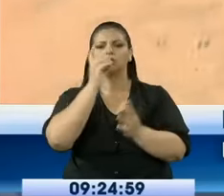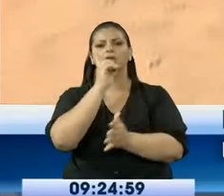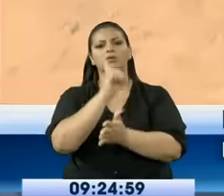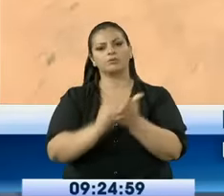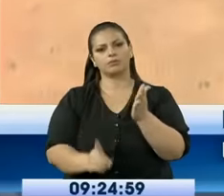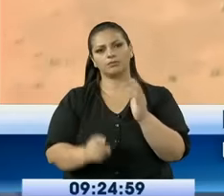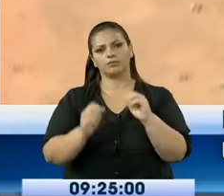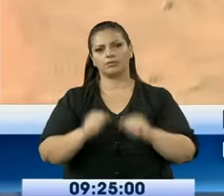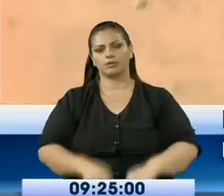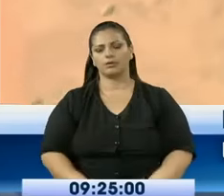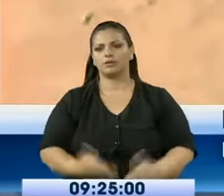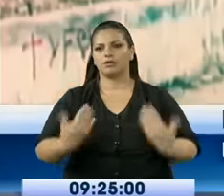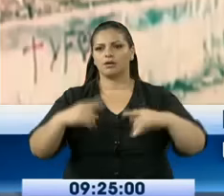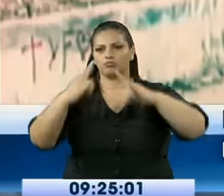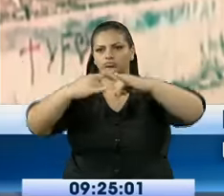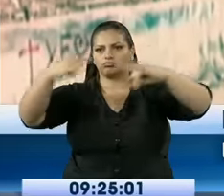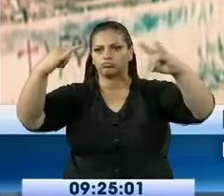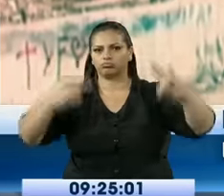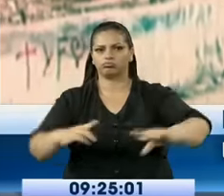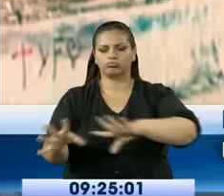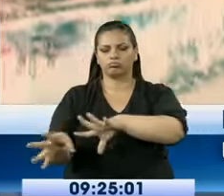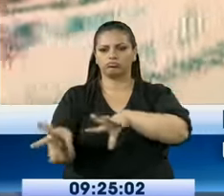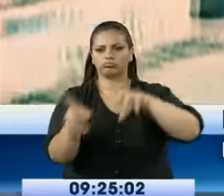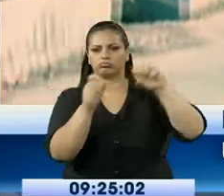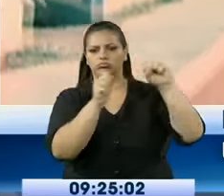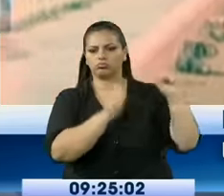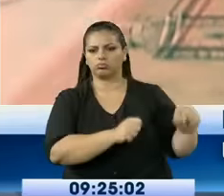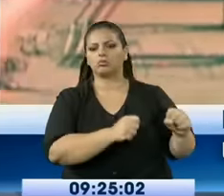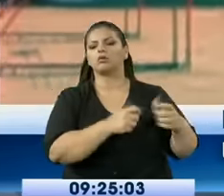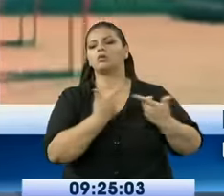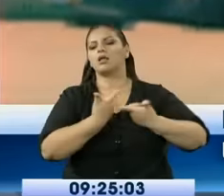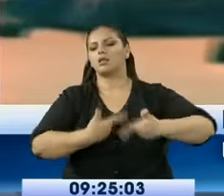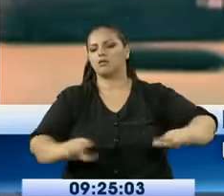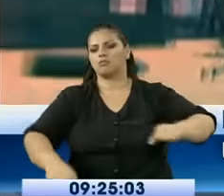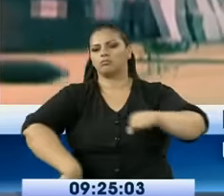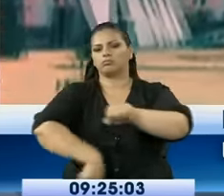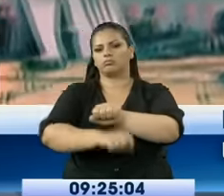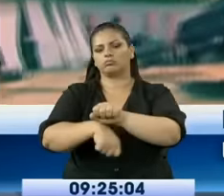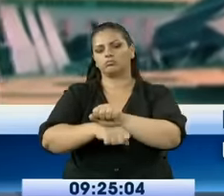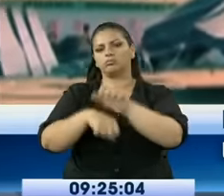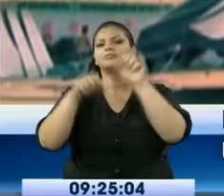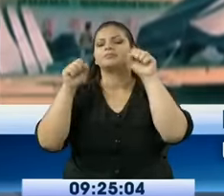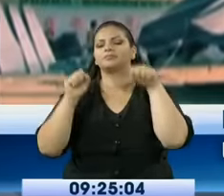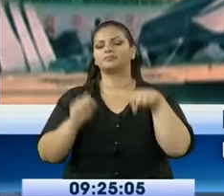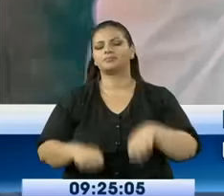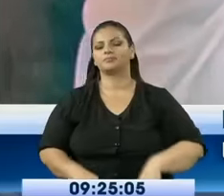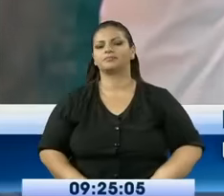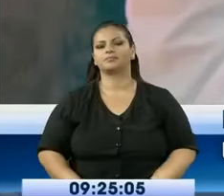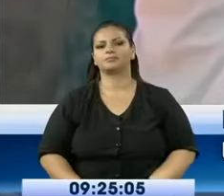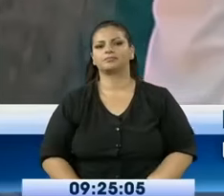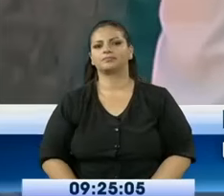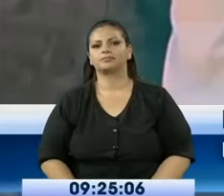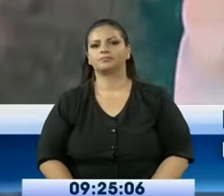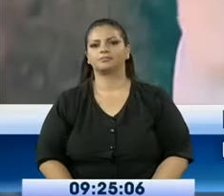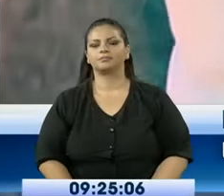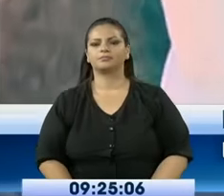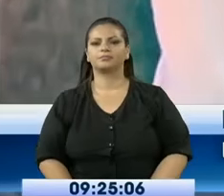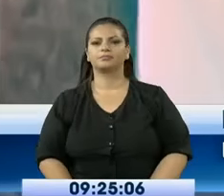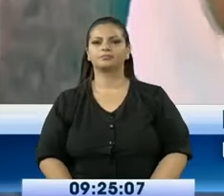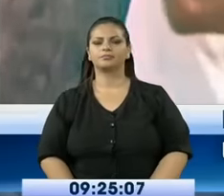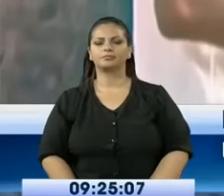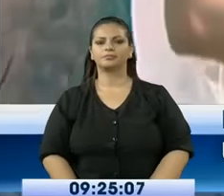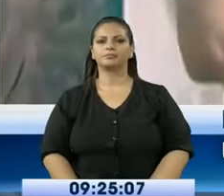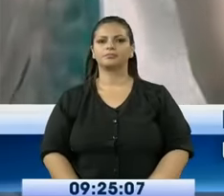La carpa quedó desmontada y la cancha será libre de nuevo para poder jugar fútbol sin ningún peligro, informó